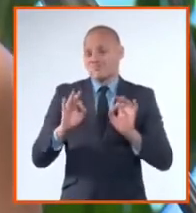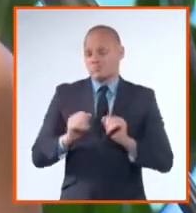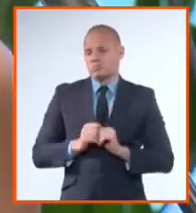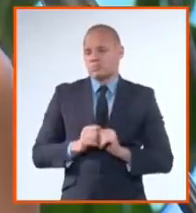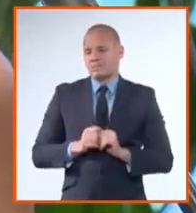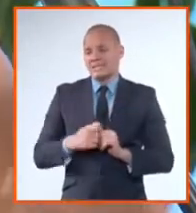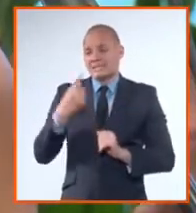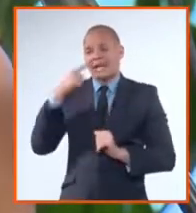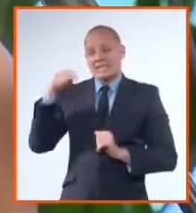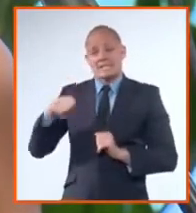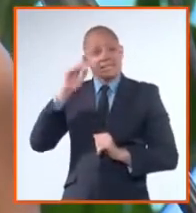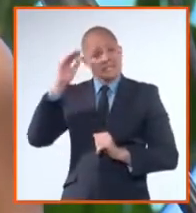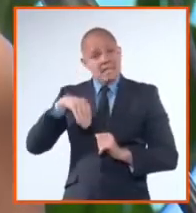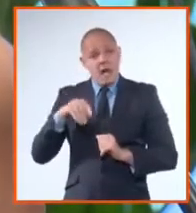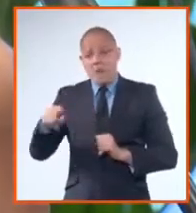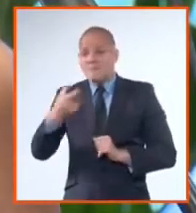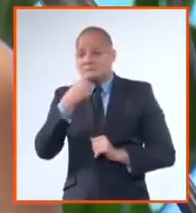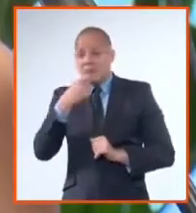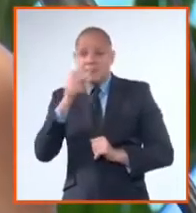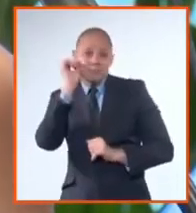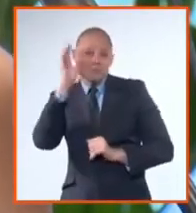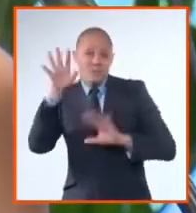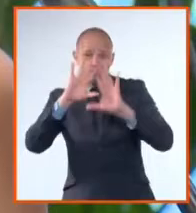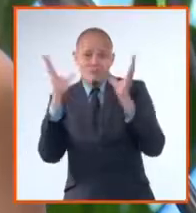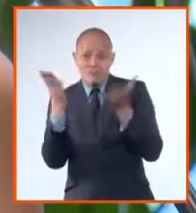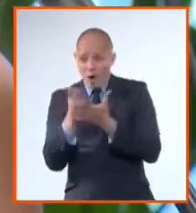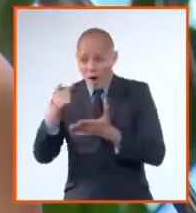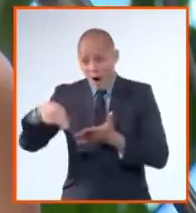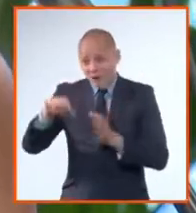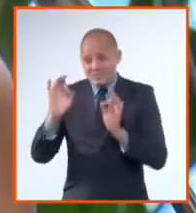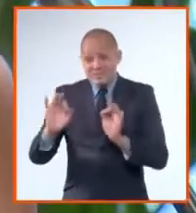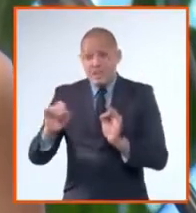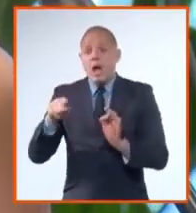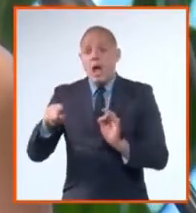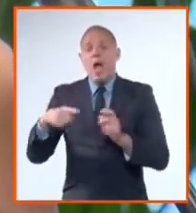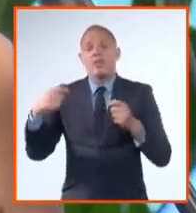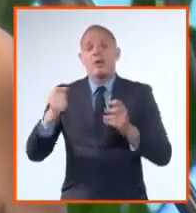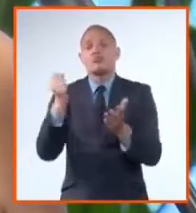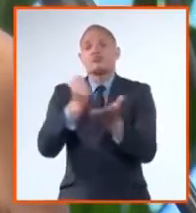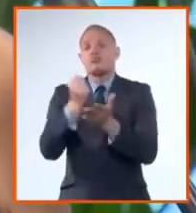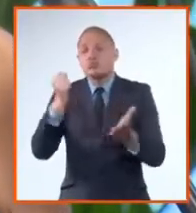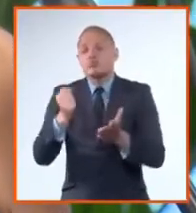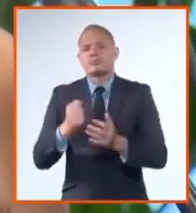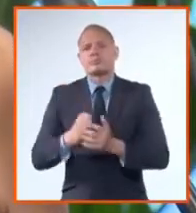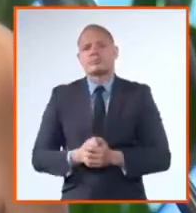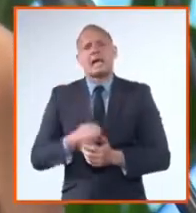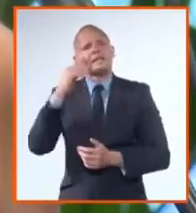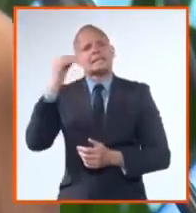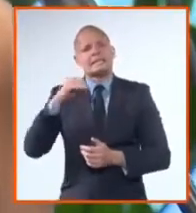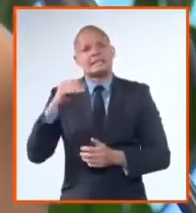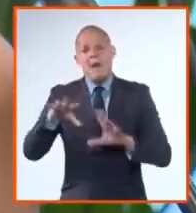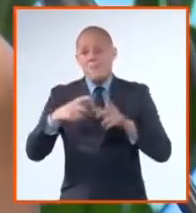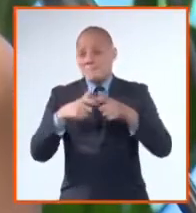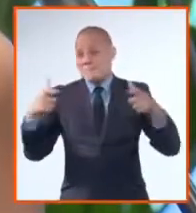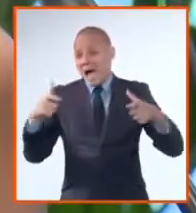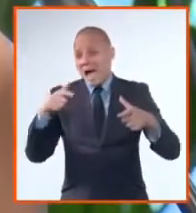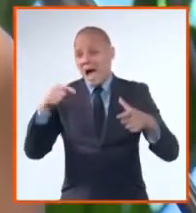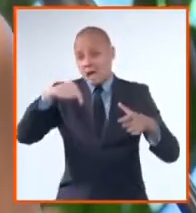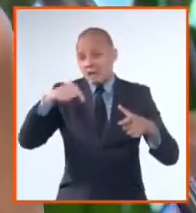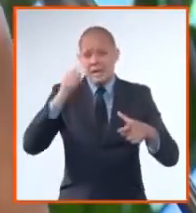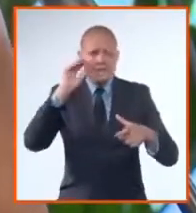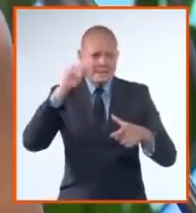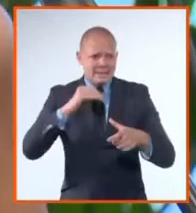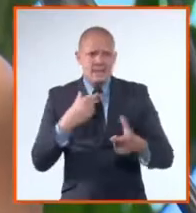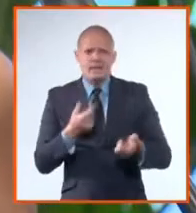que está asociado a estos medicamentos. La mayoría de los medicamentos innovadores que han repercutido en la reducción de la severidad y la mortalidad tienen como diana